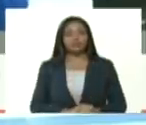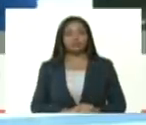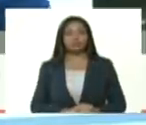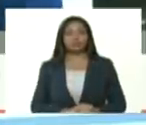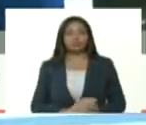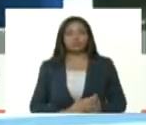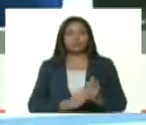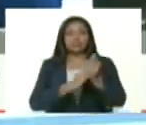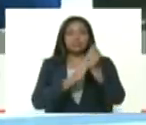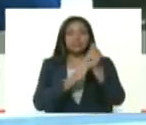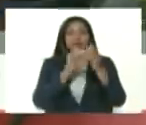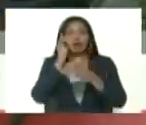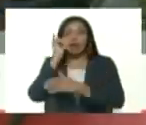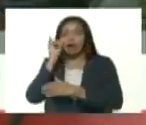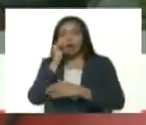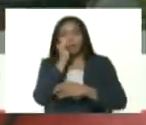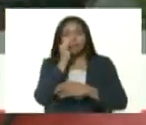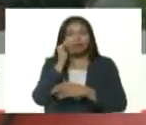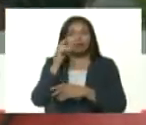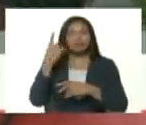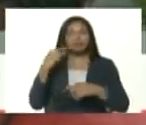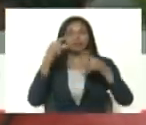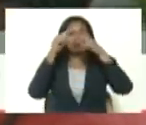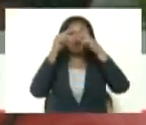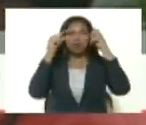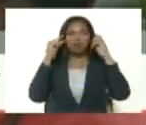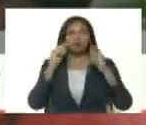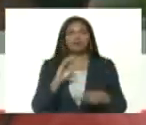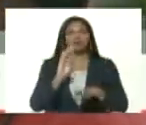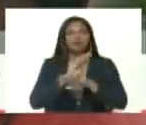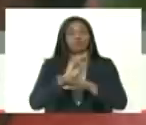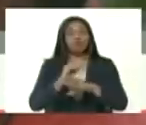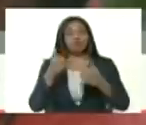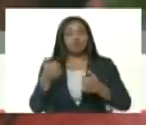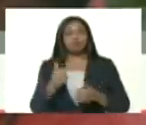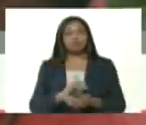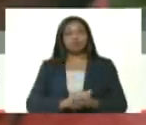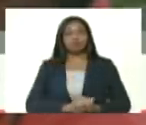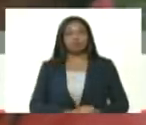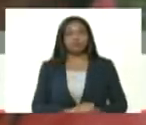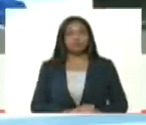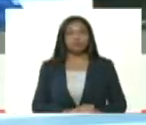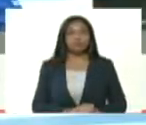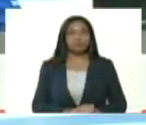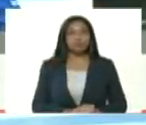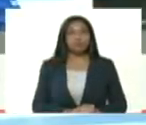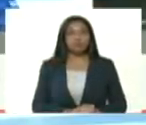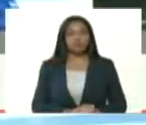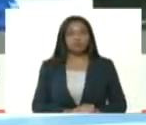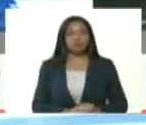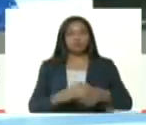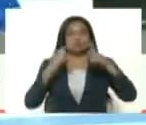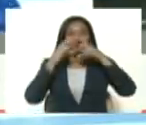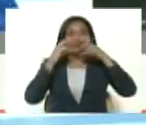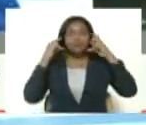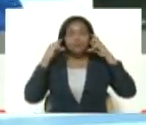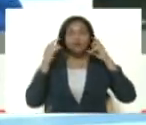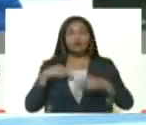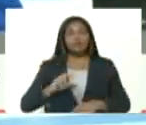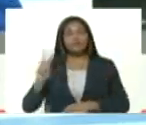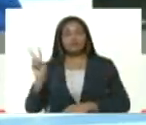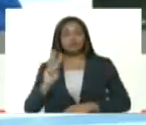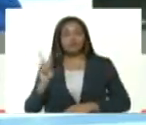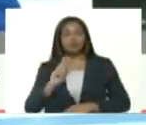la cámara, tiene sus lentes, está bien protegido. Así que el tapabocas en